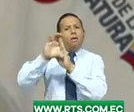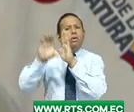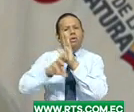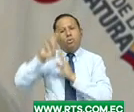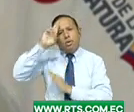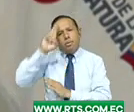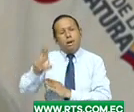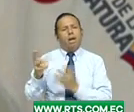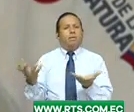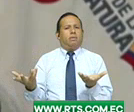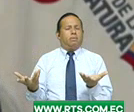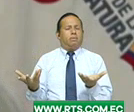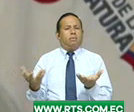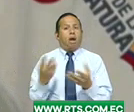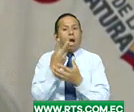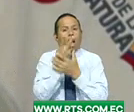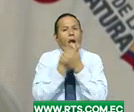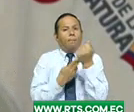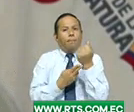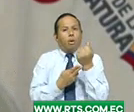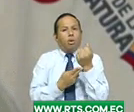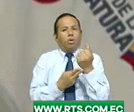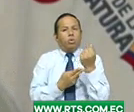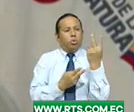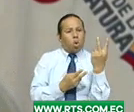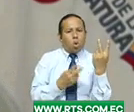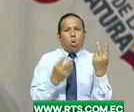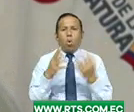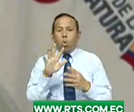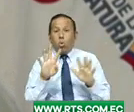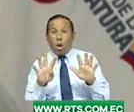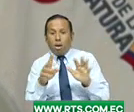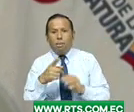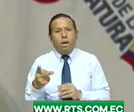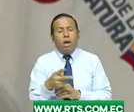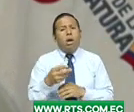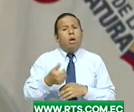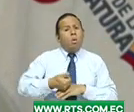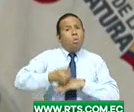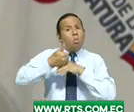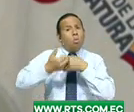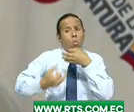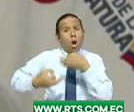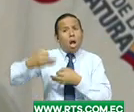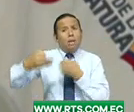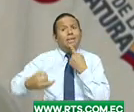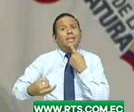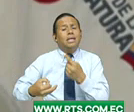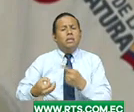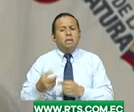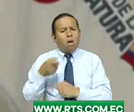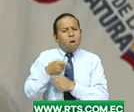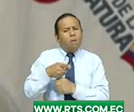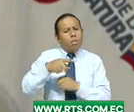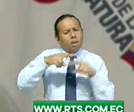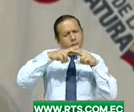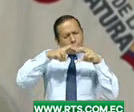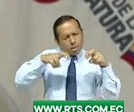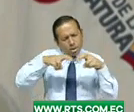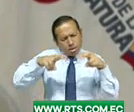en ambos casos los jueces solicitaron se investigue a los responsables de estos